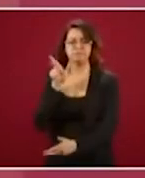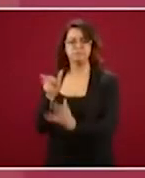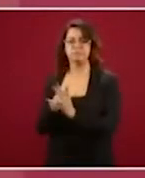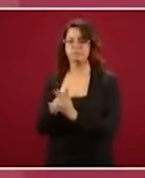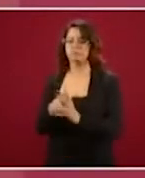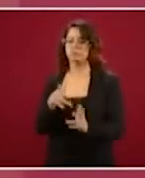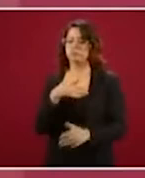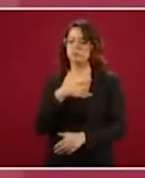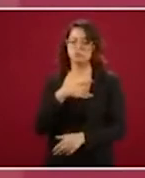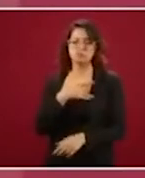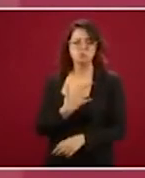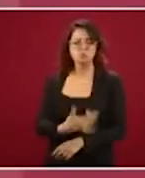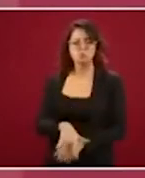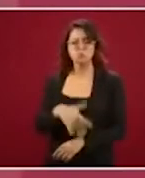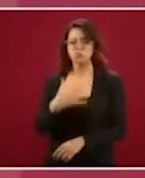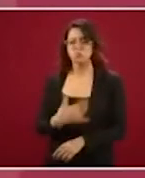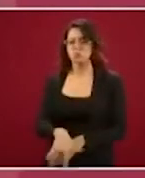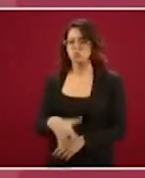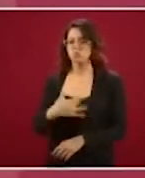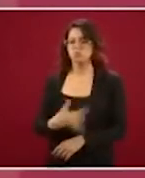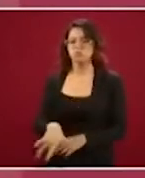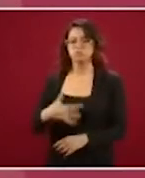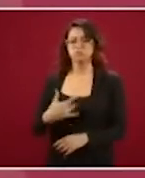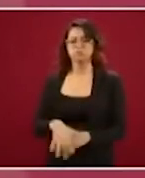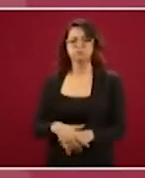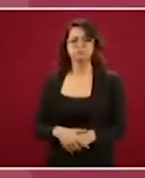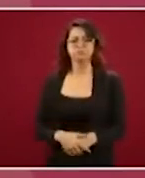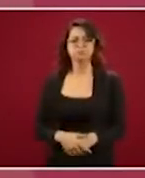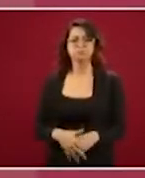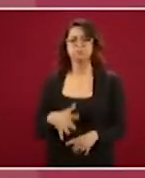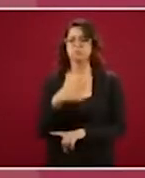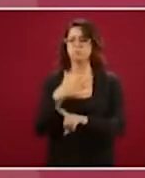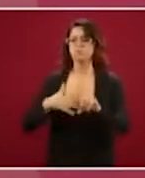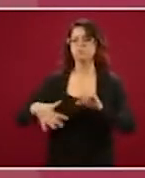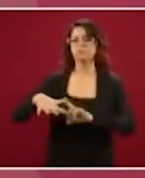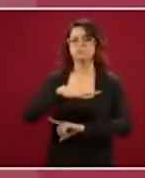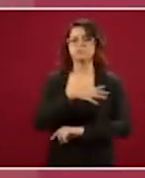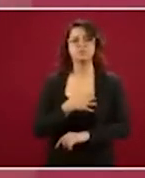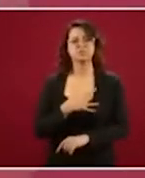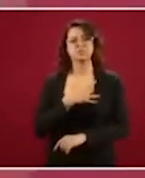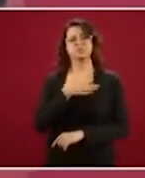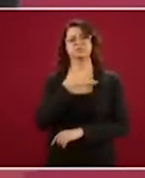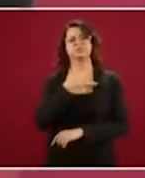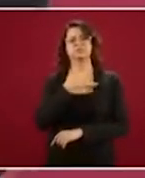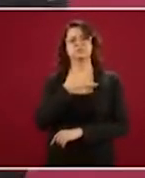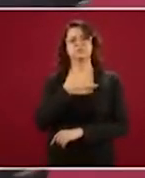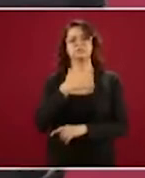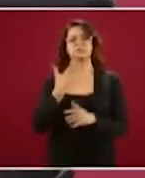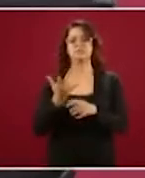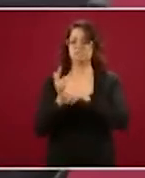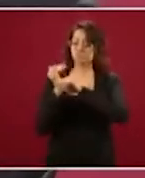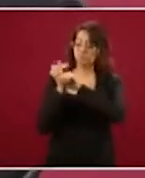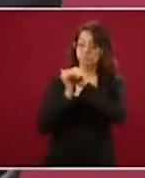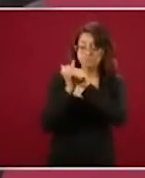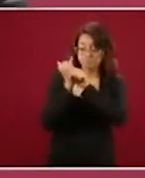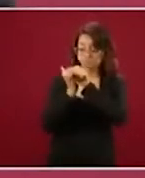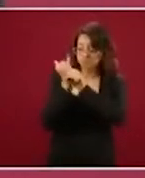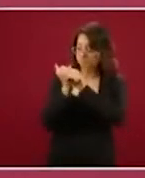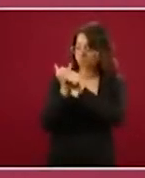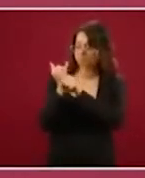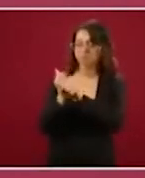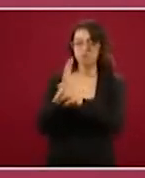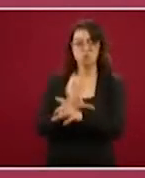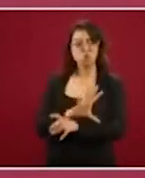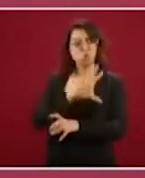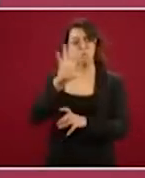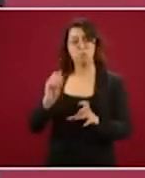dolió mucho, conmocionó a la sociedad, toda la investigación